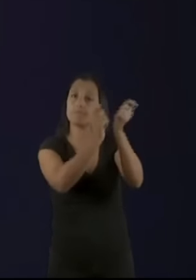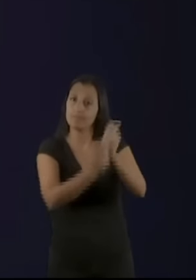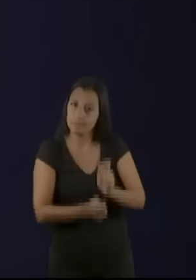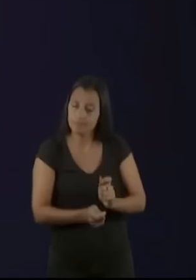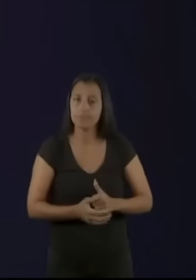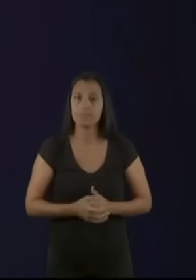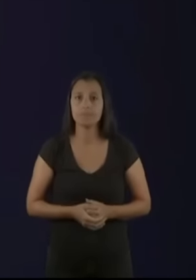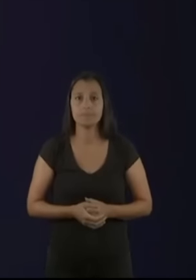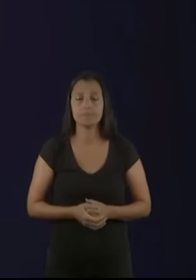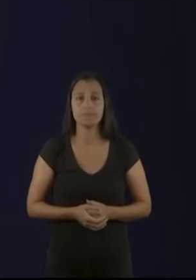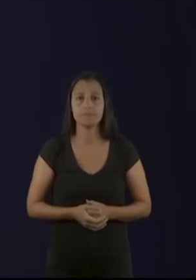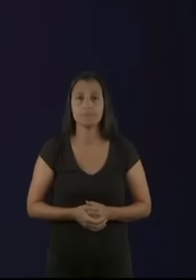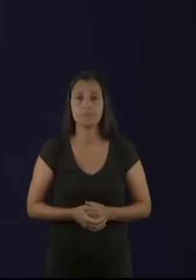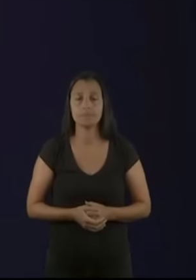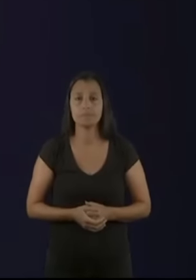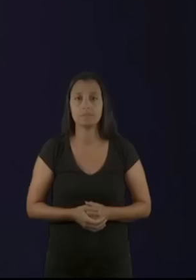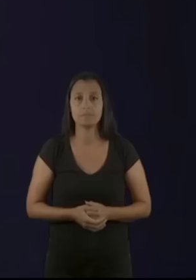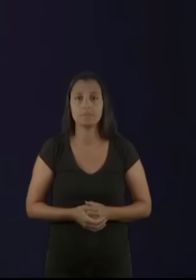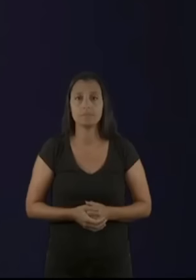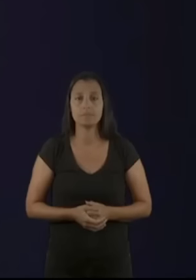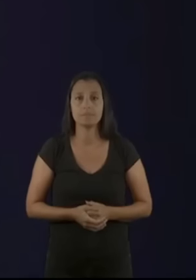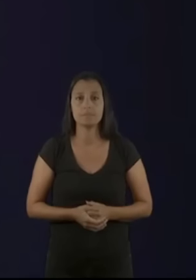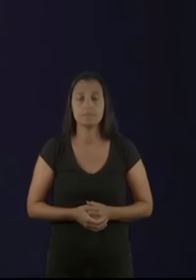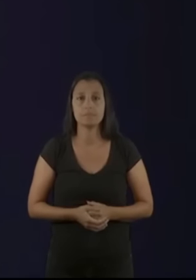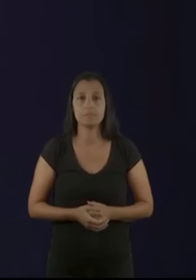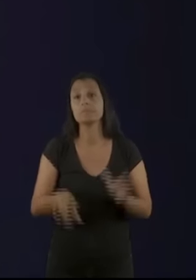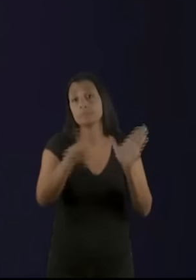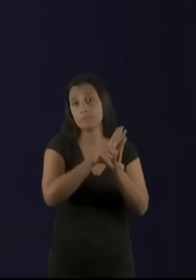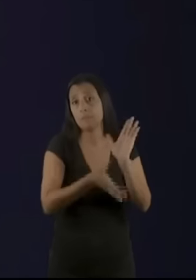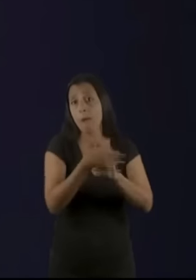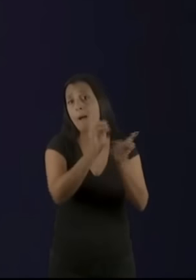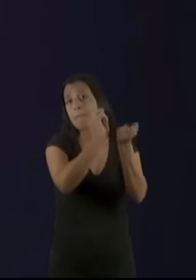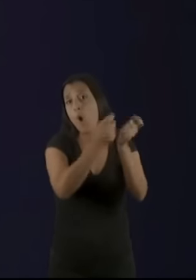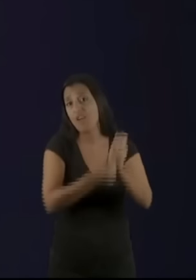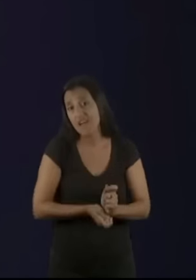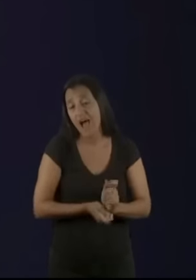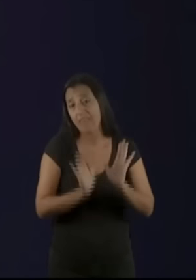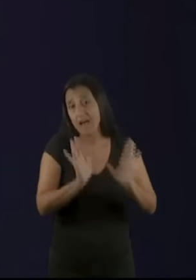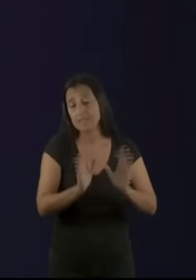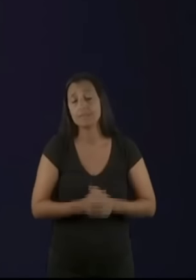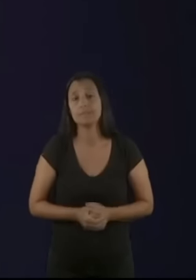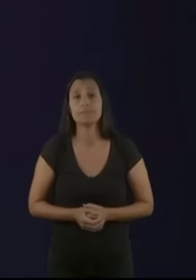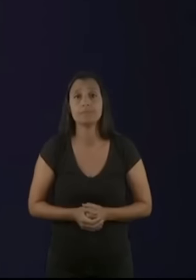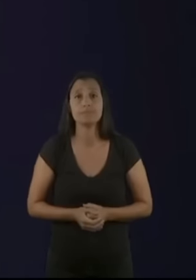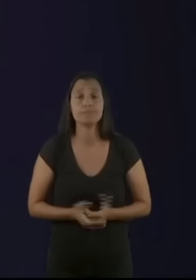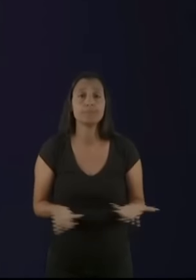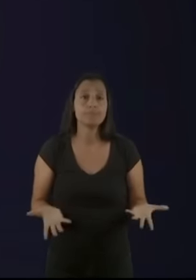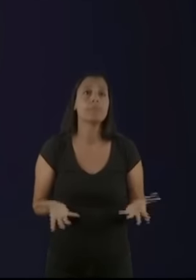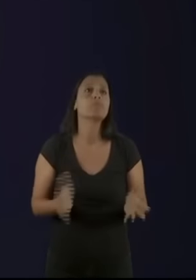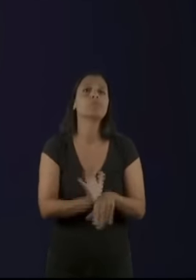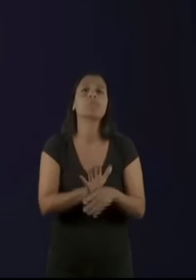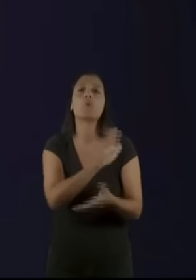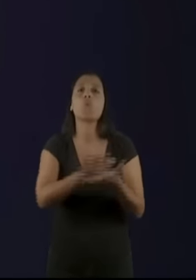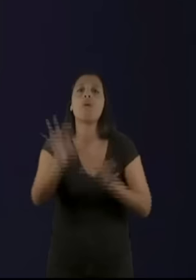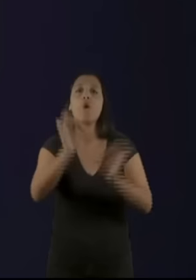eh eh modificadas o efectivamente eh Como nuevos proyectos de